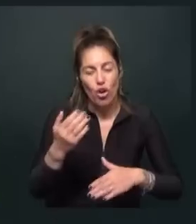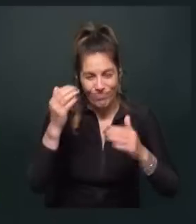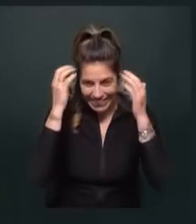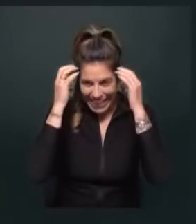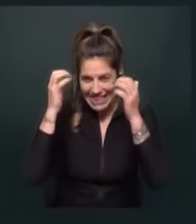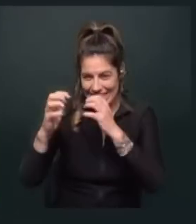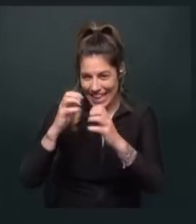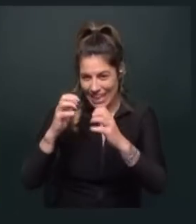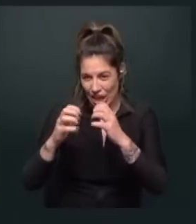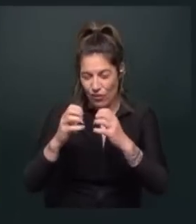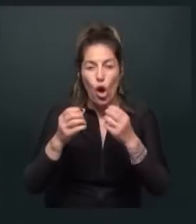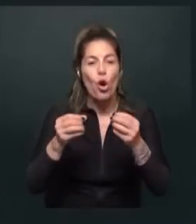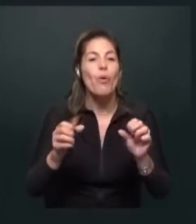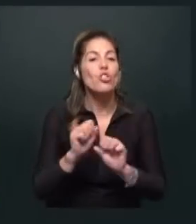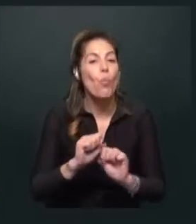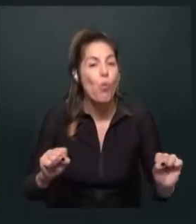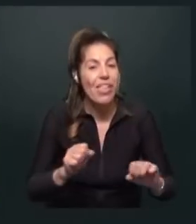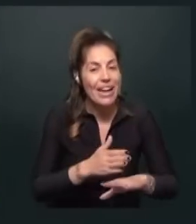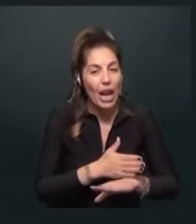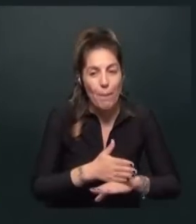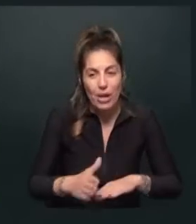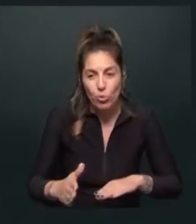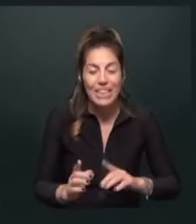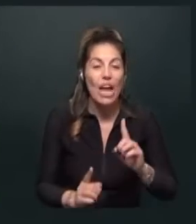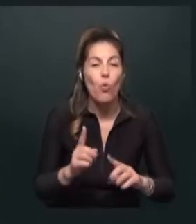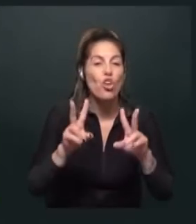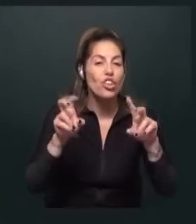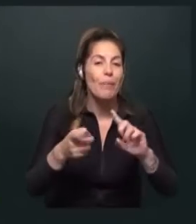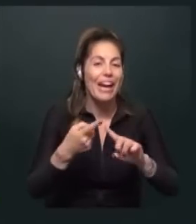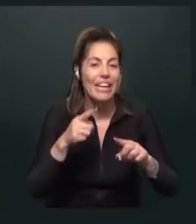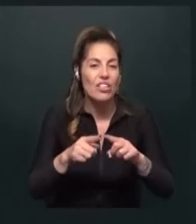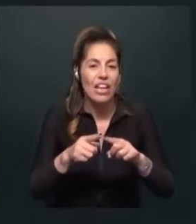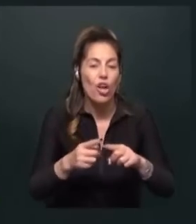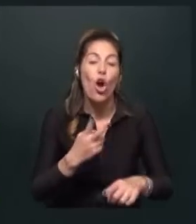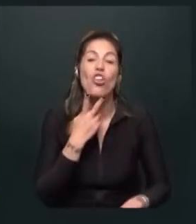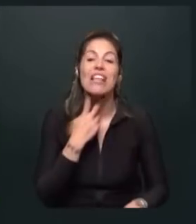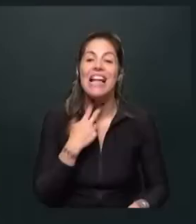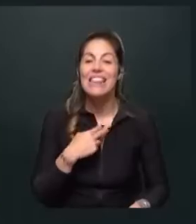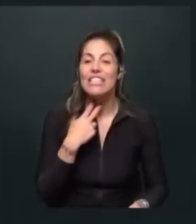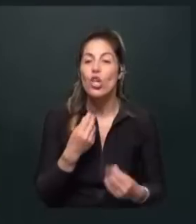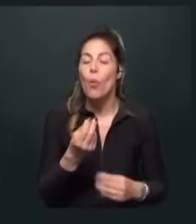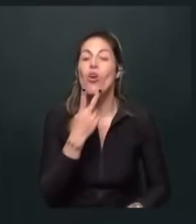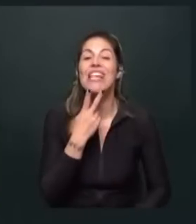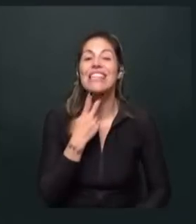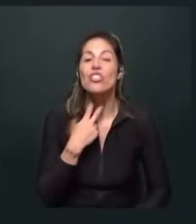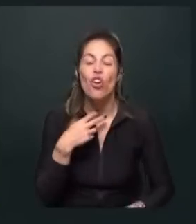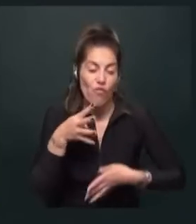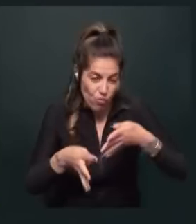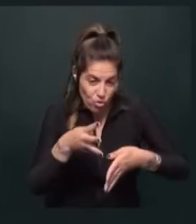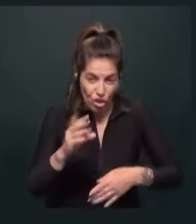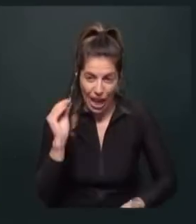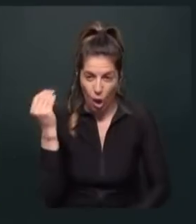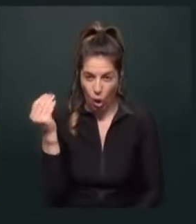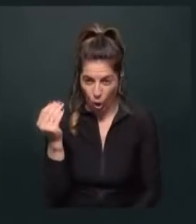cerebral y cómo eso puede repercutir en algunas cuestiones que tienen que ver con la adicción Y cómo la adicción funciona en los jóvenes